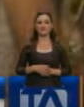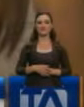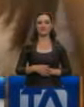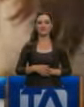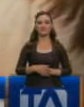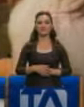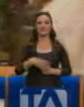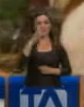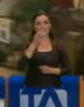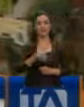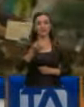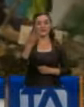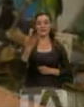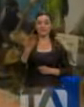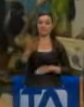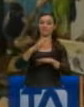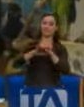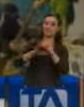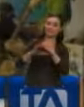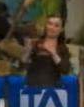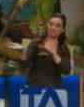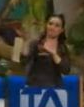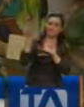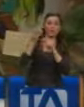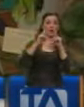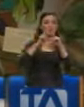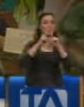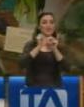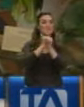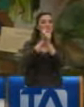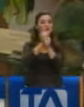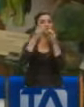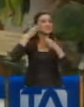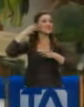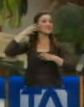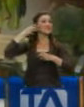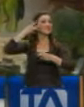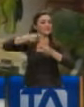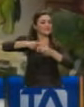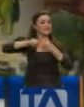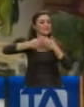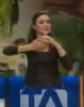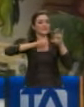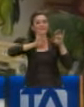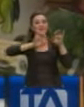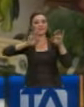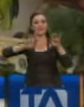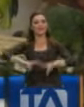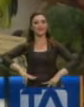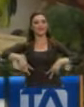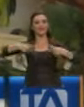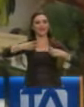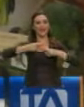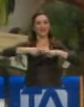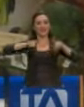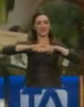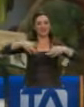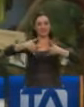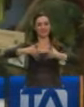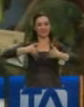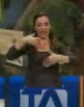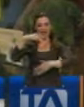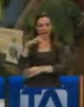les invitamos a conocer la Amazonía en Quito. Es una exposición sobre la biodiversidad